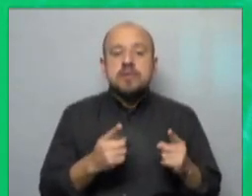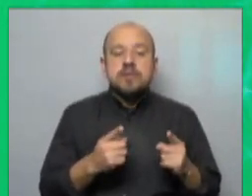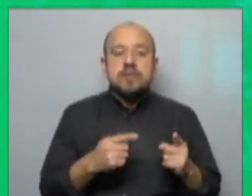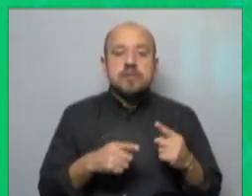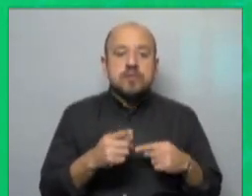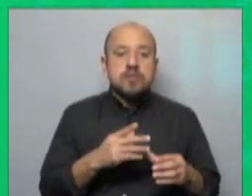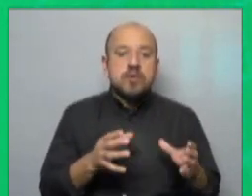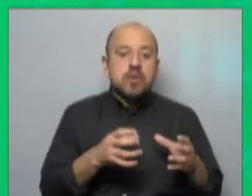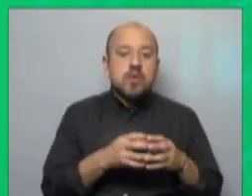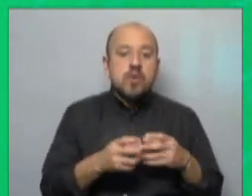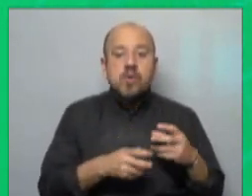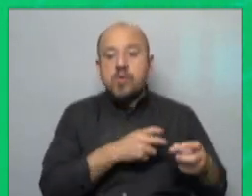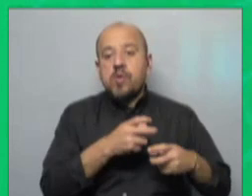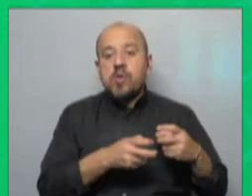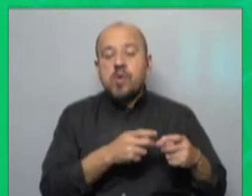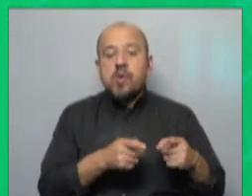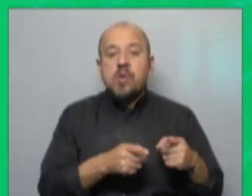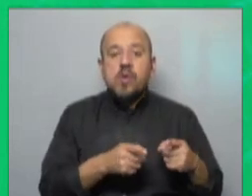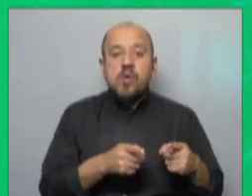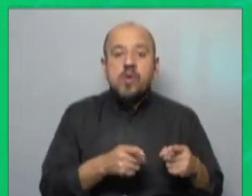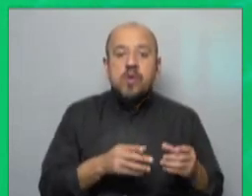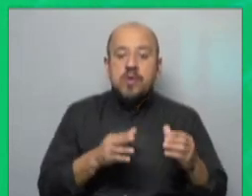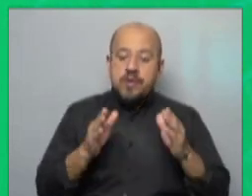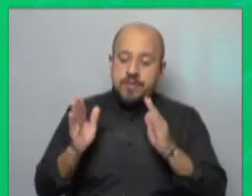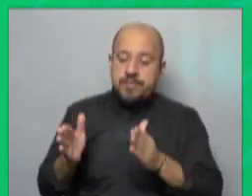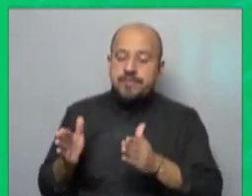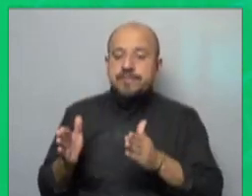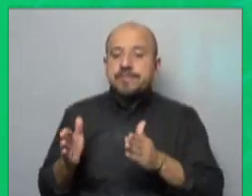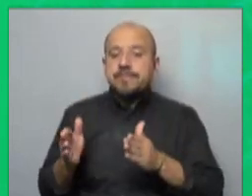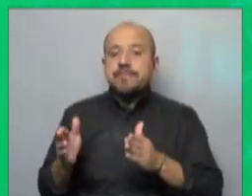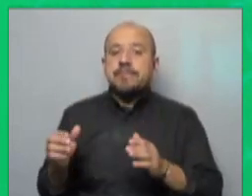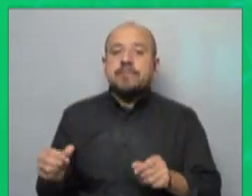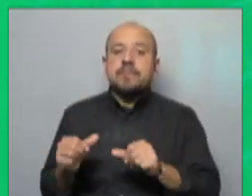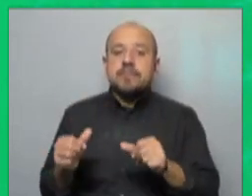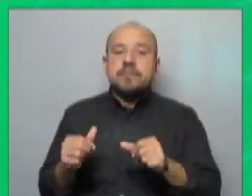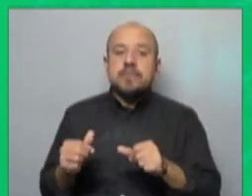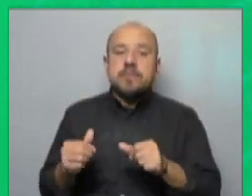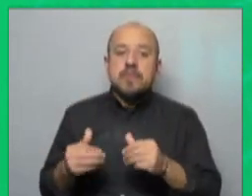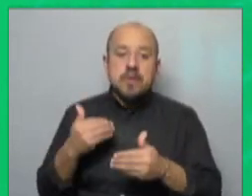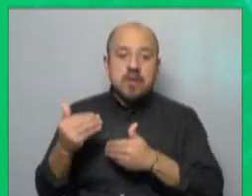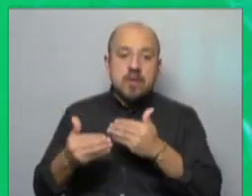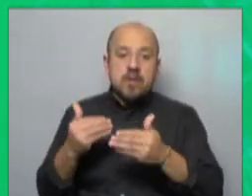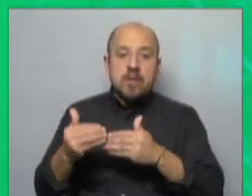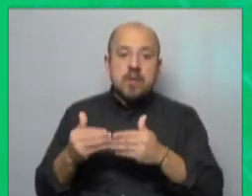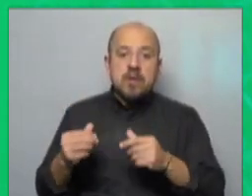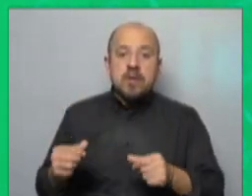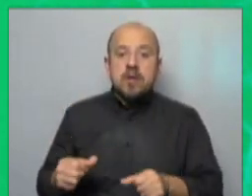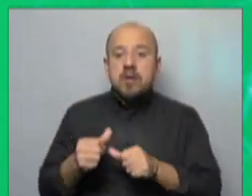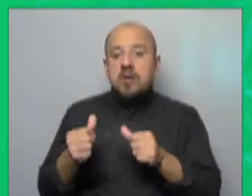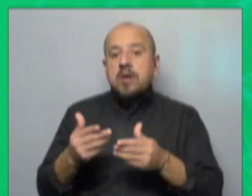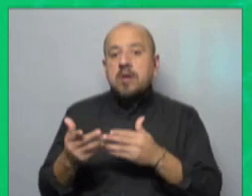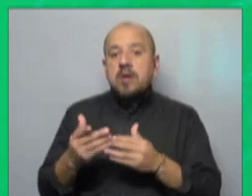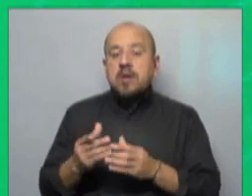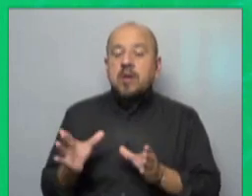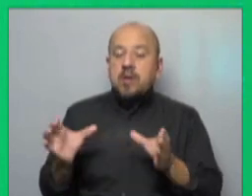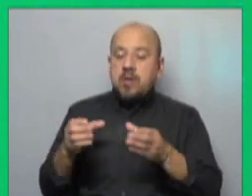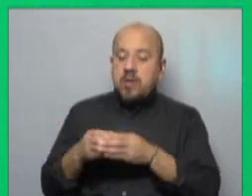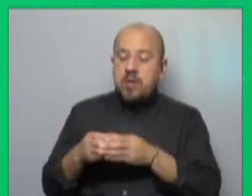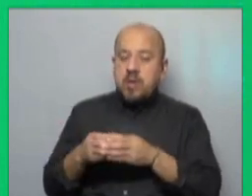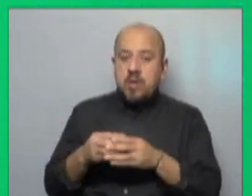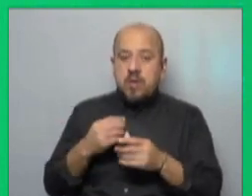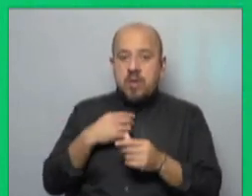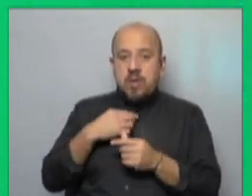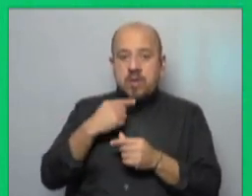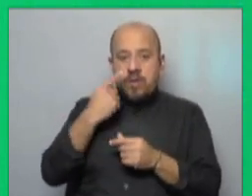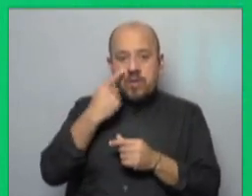coalición de gobierno y por otro lado yo llevo adelante acciones que lo que hizo fue compactar a la coalición si nosotros